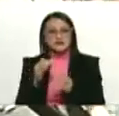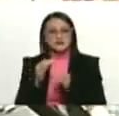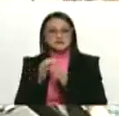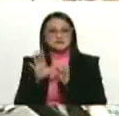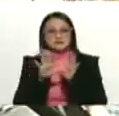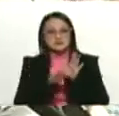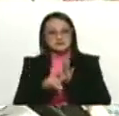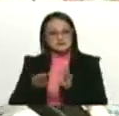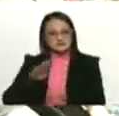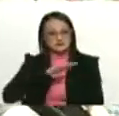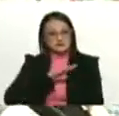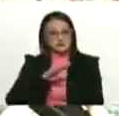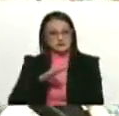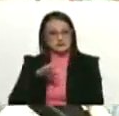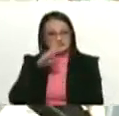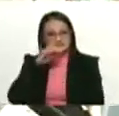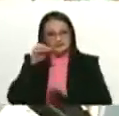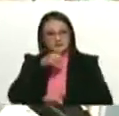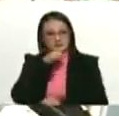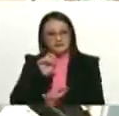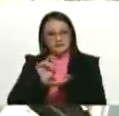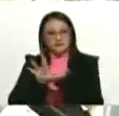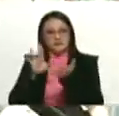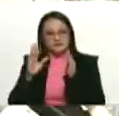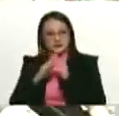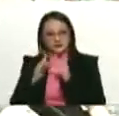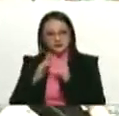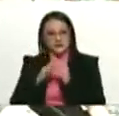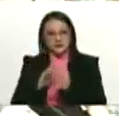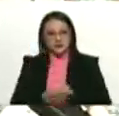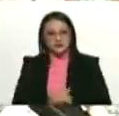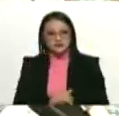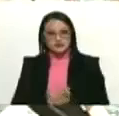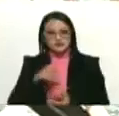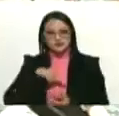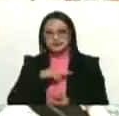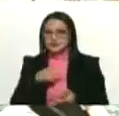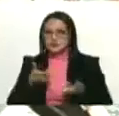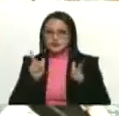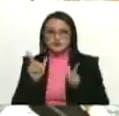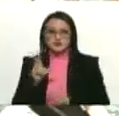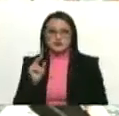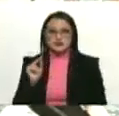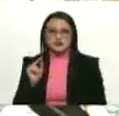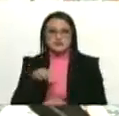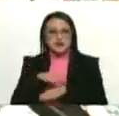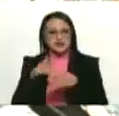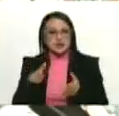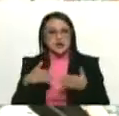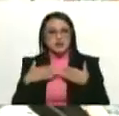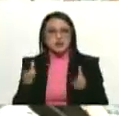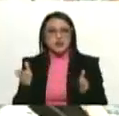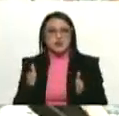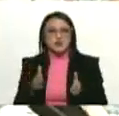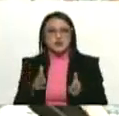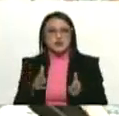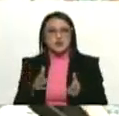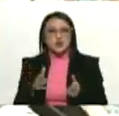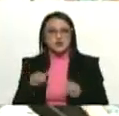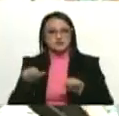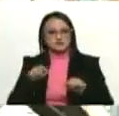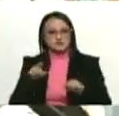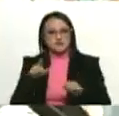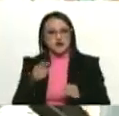le robaban su propiedad, los sacaban de sus casas. Y nosotros no vamos a permitir en el Ministerio Público que acciones como